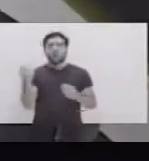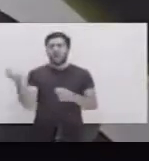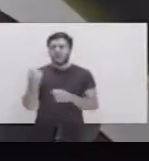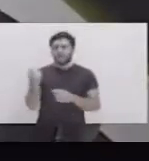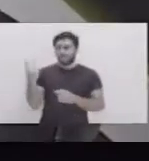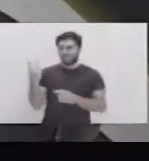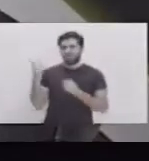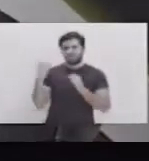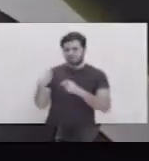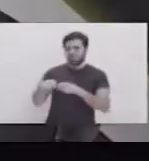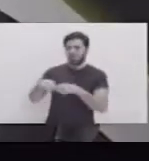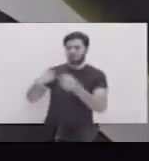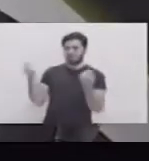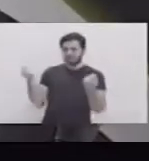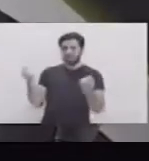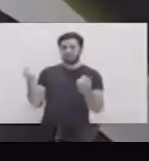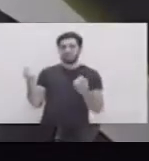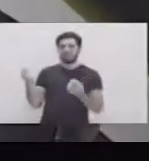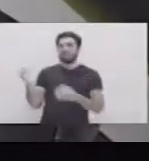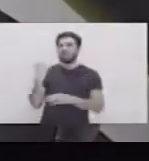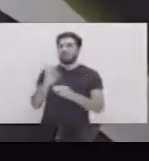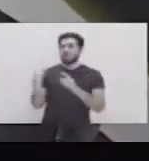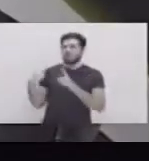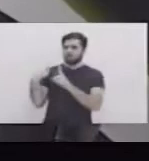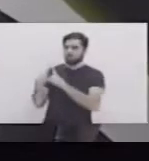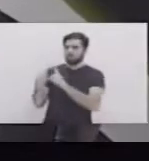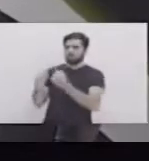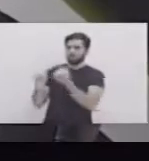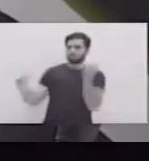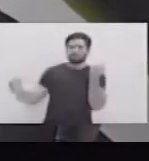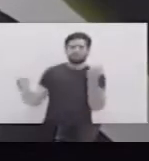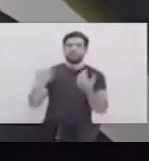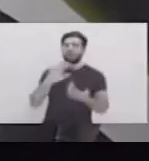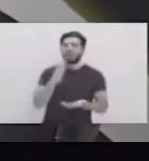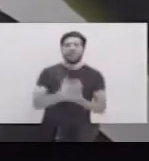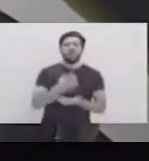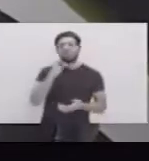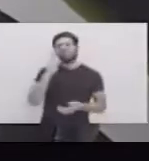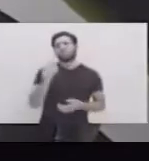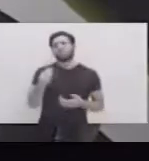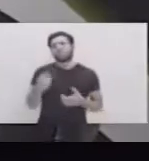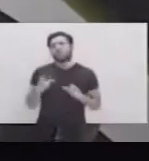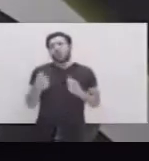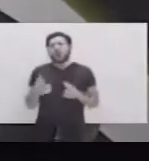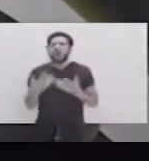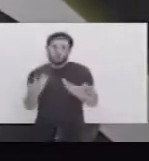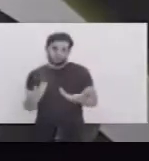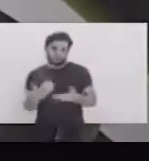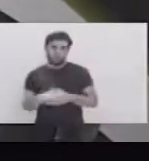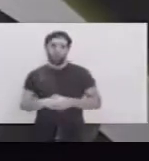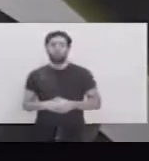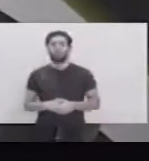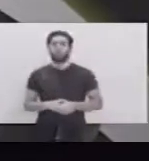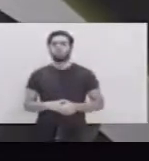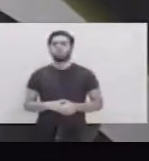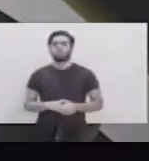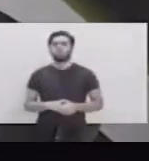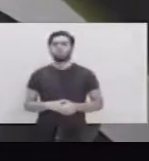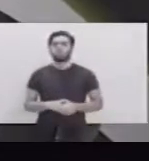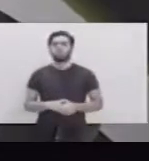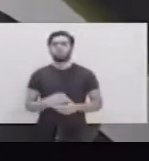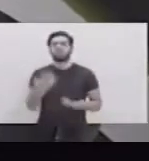podría llegar a dañar una amistad y que pues esos dos amigos pues ya no sean amigos